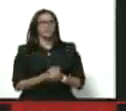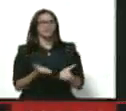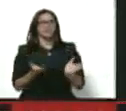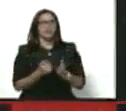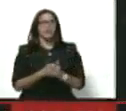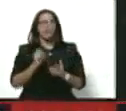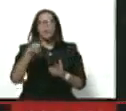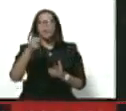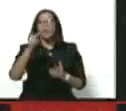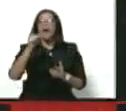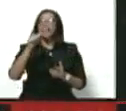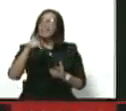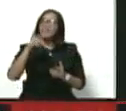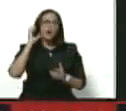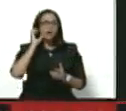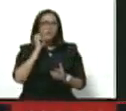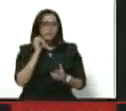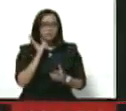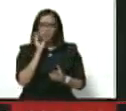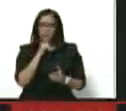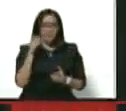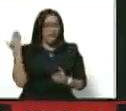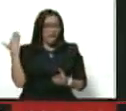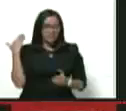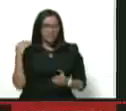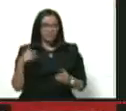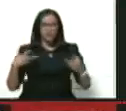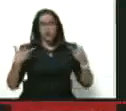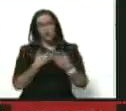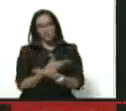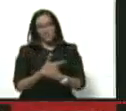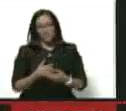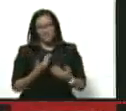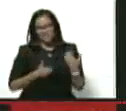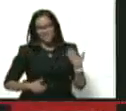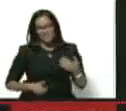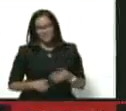Guanipa o Capriles, eso no existía, lo censuraban, presidente.